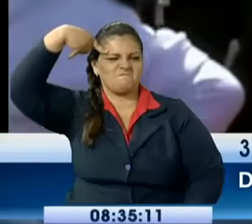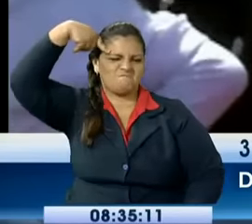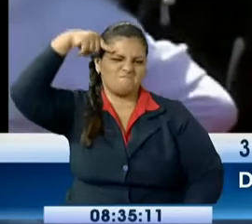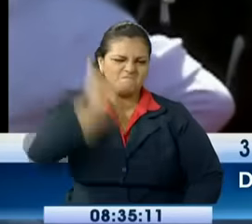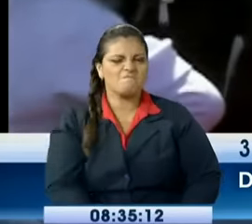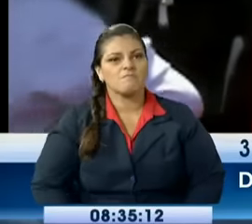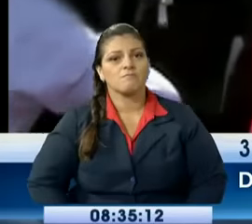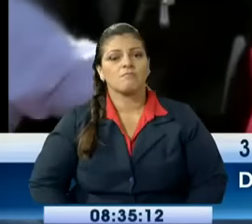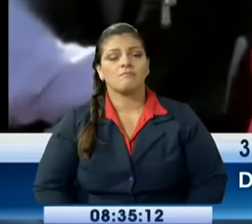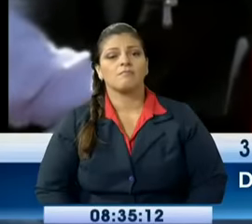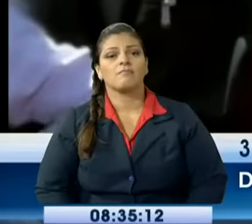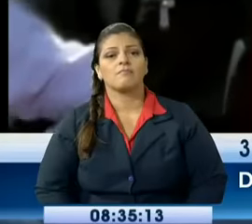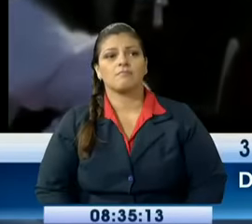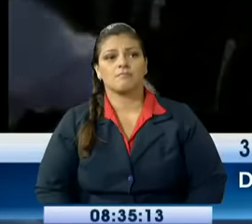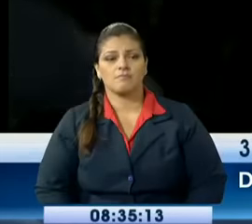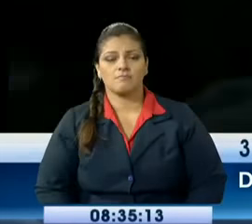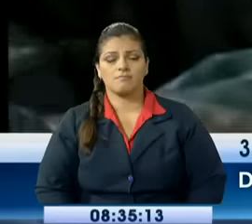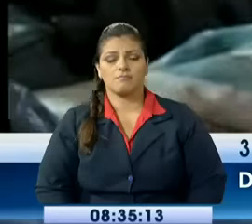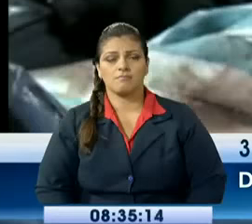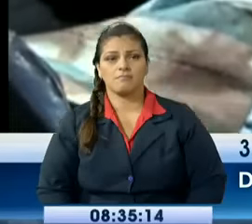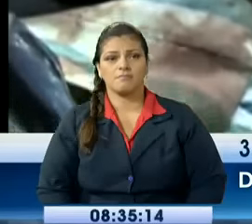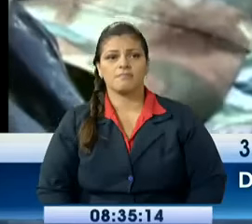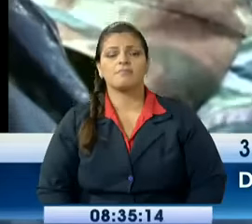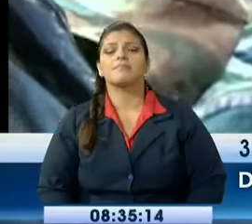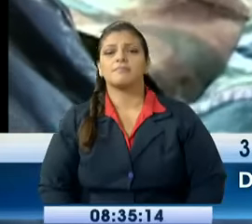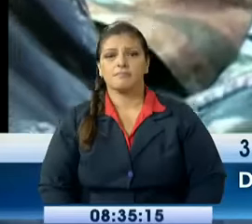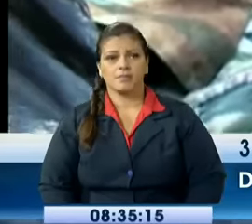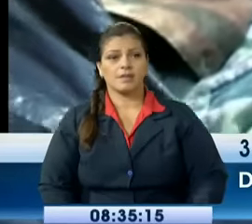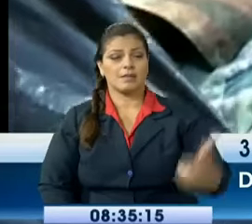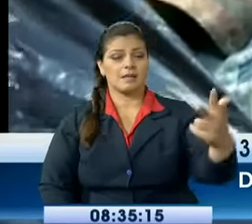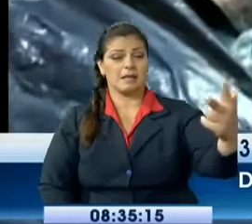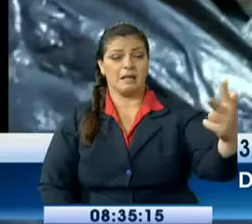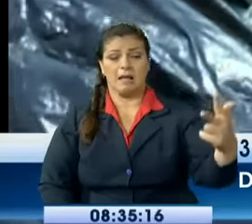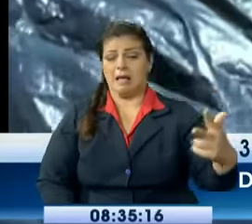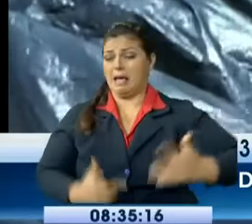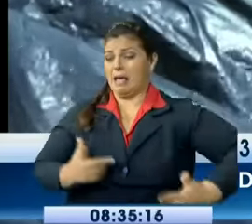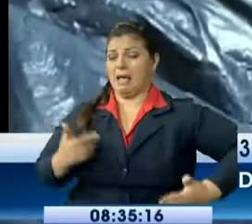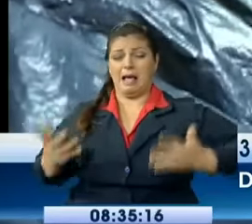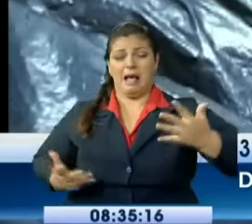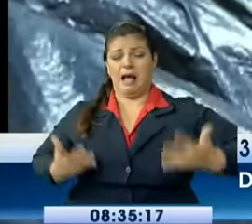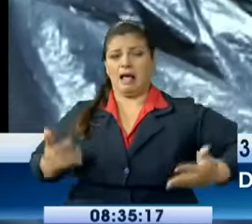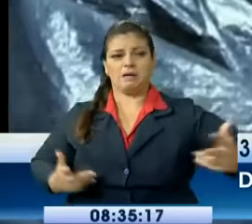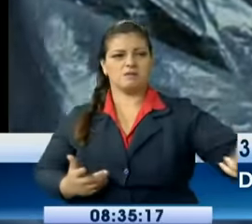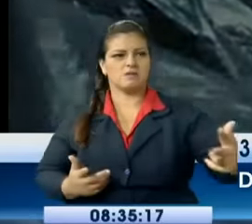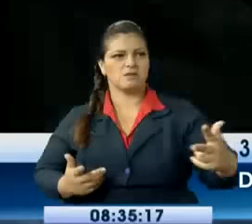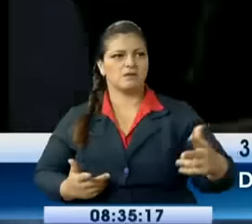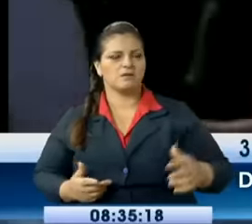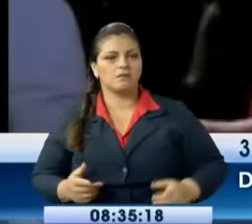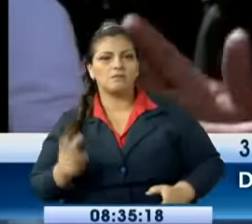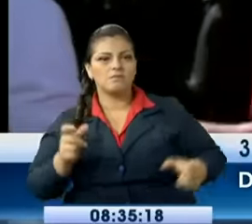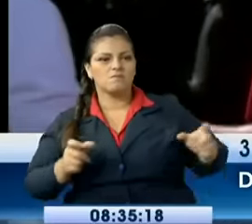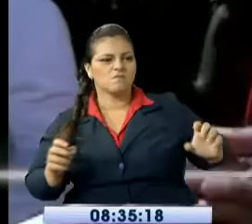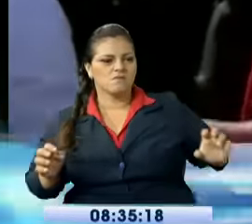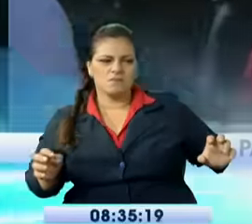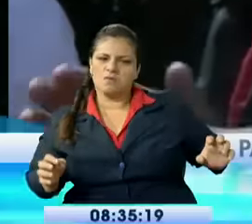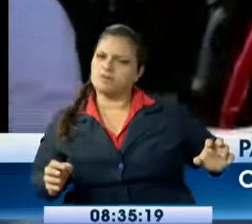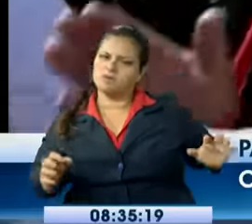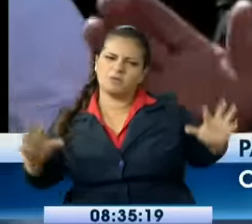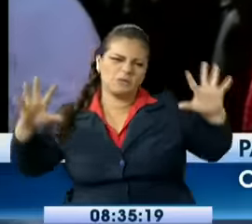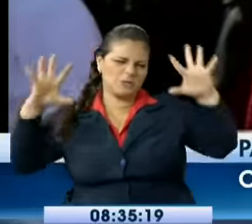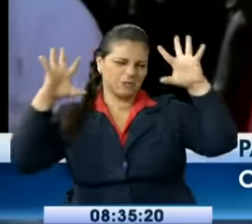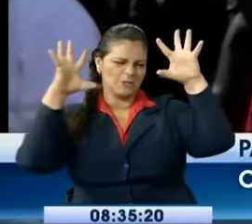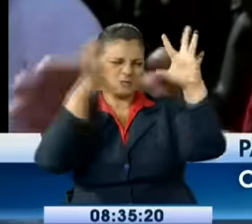de hacer caer. Cuando estos salieron, vieron camisetas aparentemente llenas de sangre. Y aquí mismo queremos